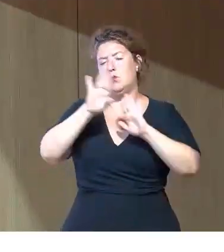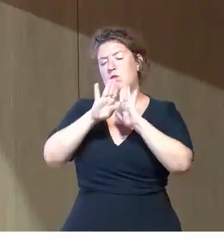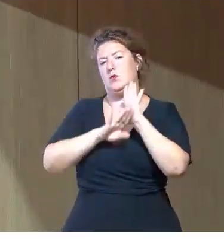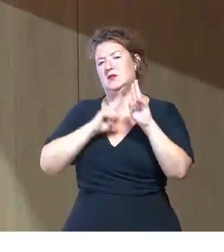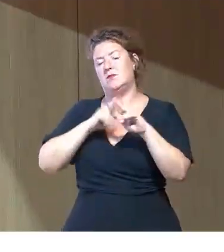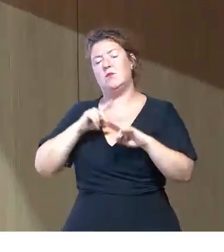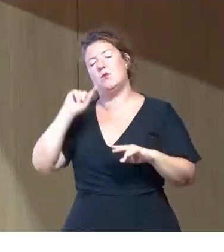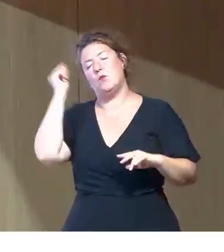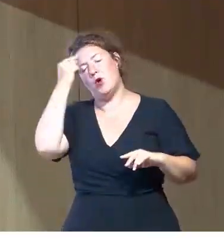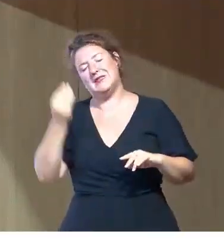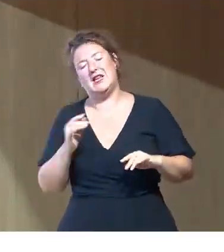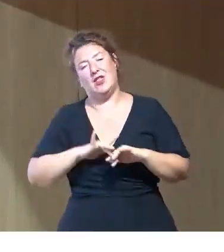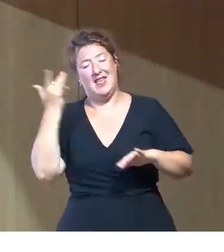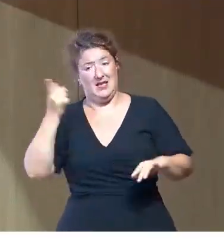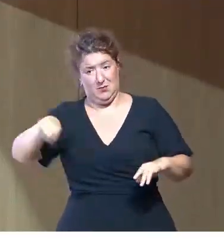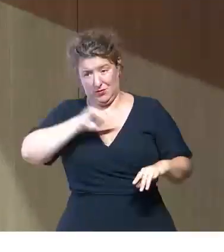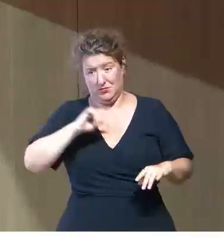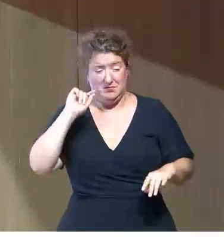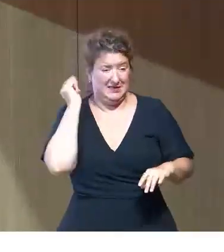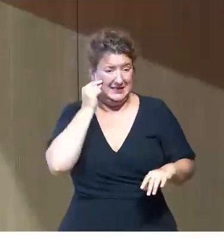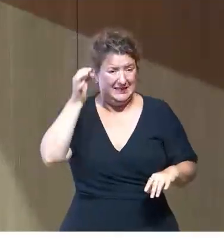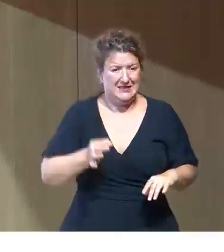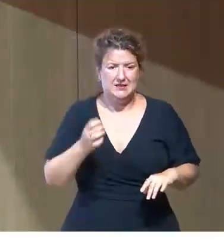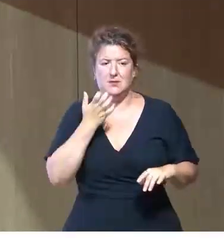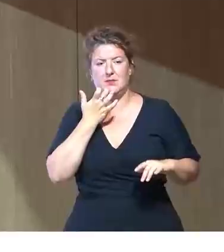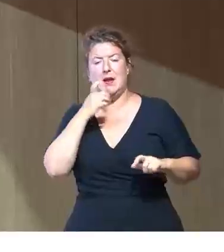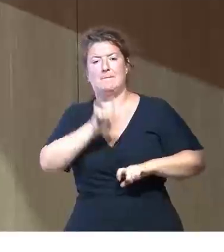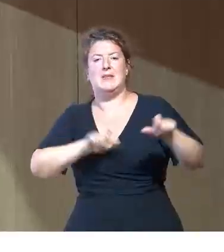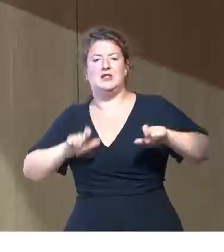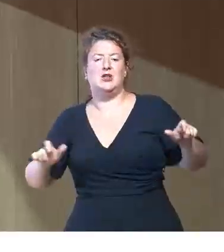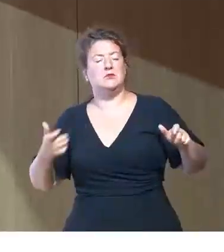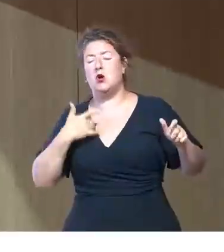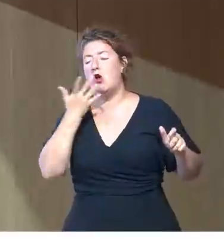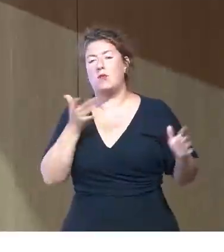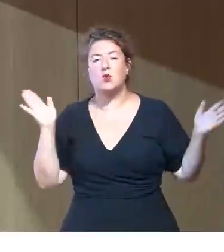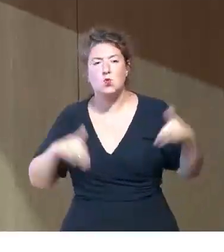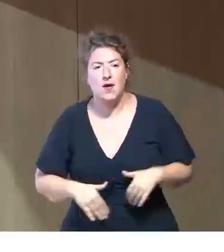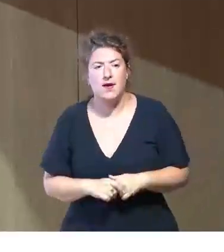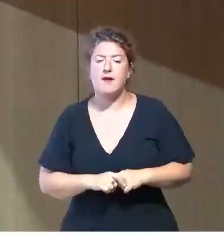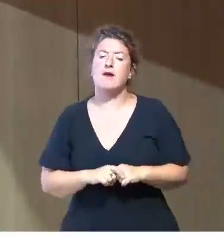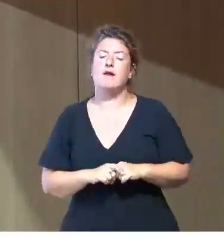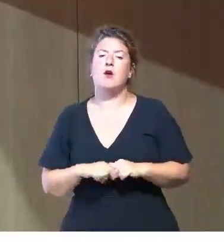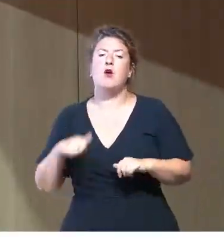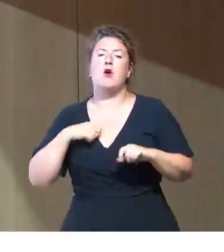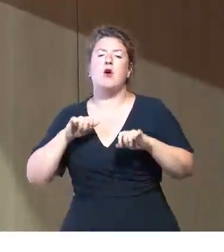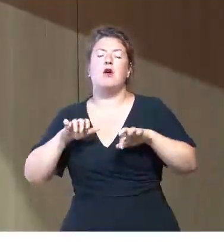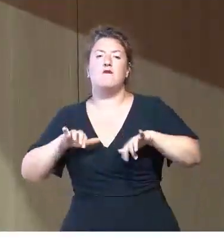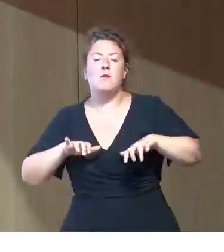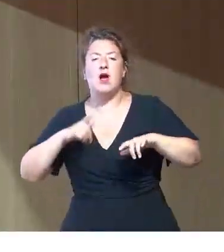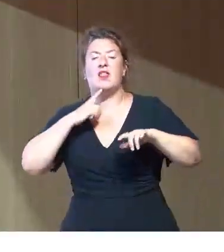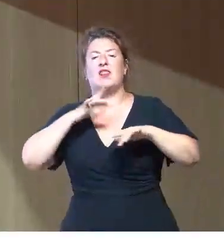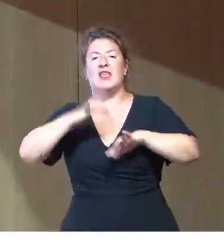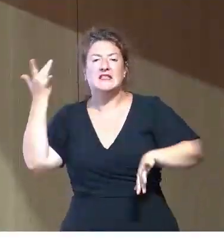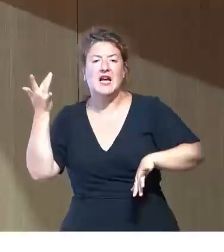que se llama por talento digital imagino que se habrá comentado que ayuda a que personas que no tienen conocimientos ofimáticos o digitales